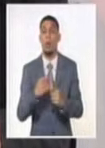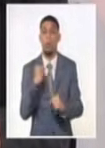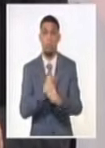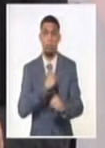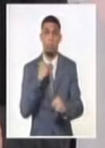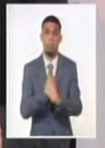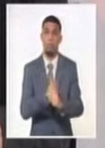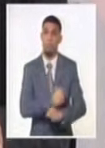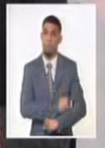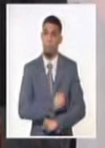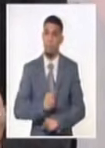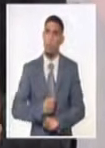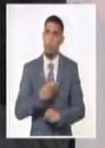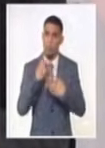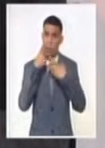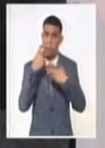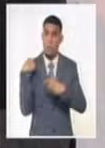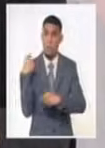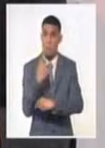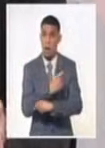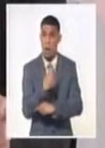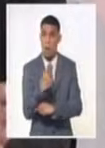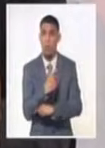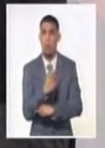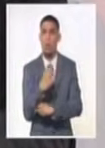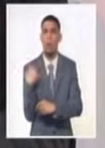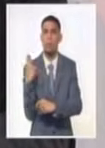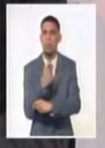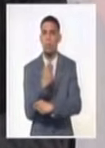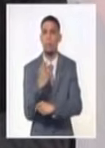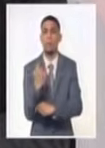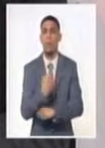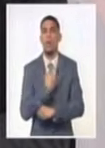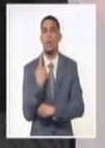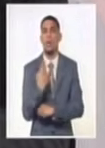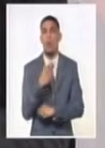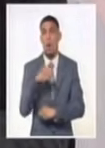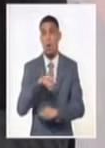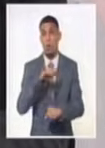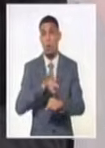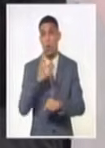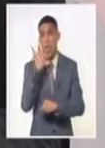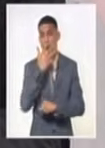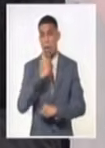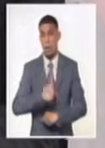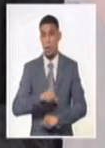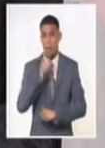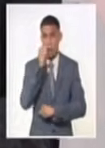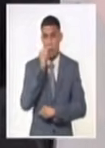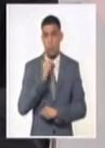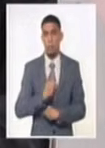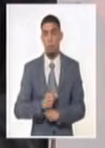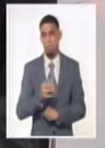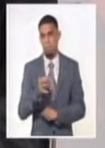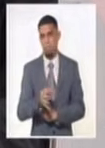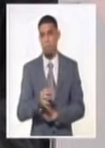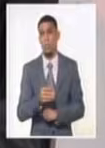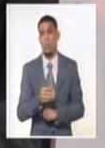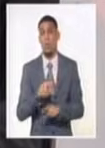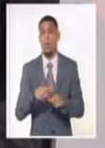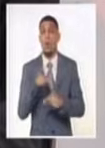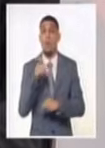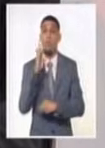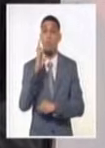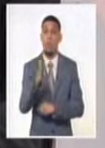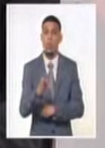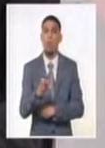hablando de los maestros que nos formaron a nosotros, que están formando a nuestros hijos, de los que forman la fuerza laboral calificada de nuestro